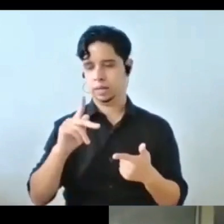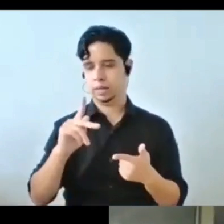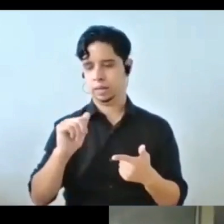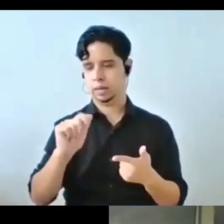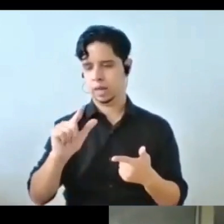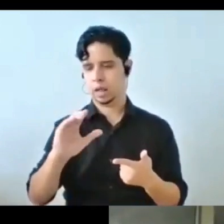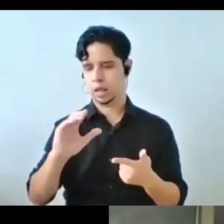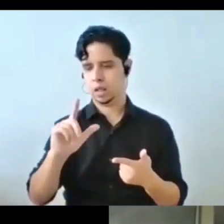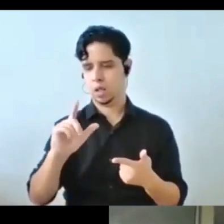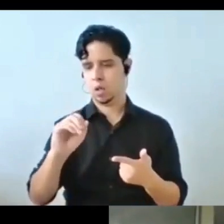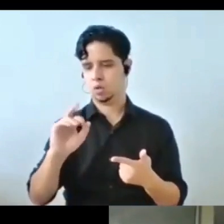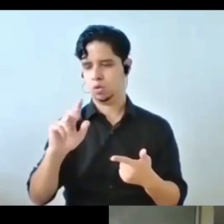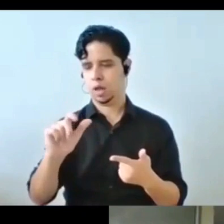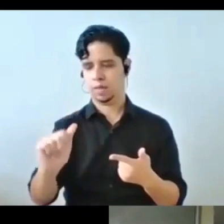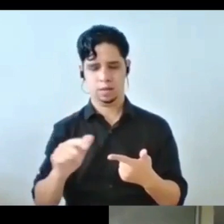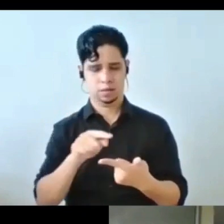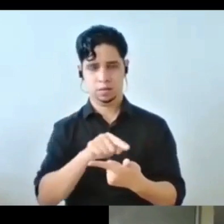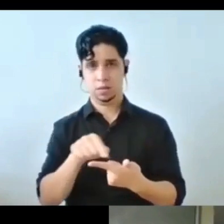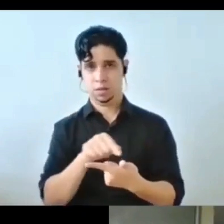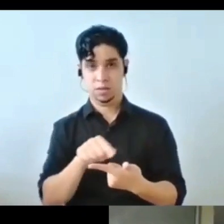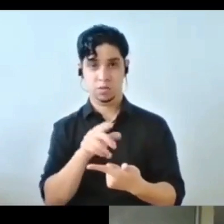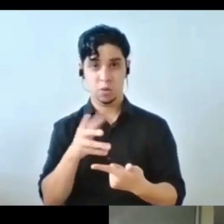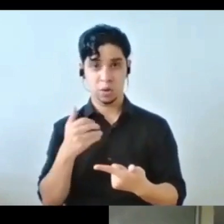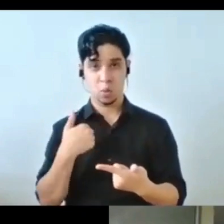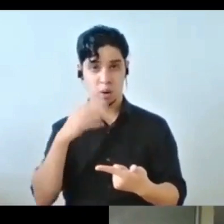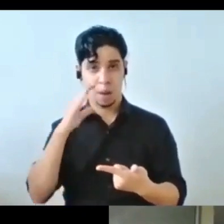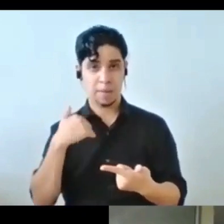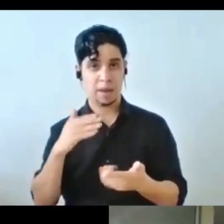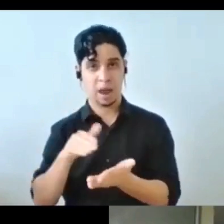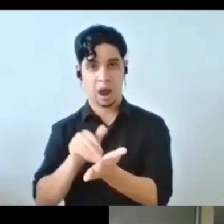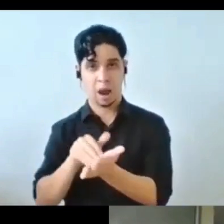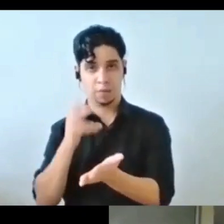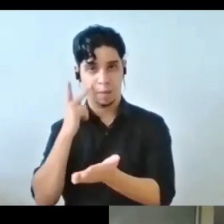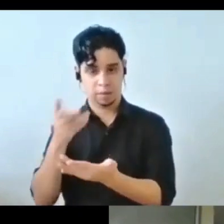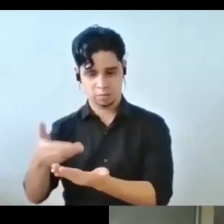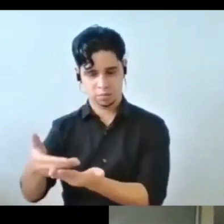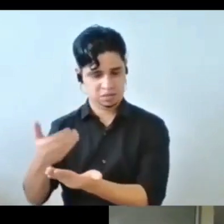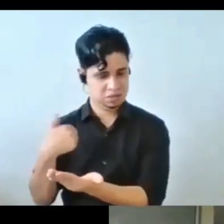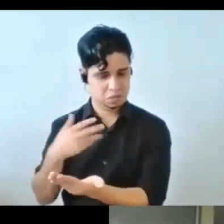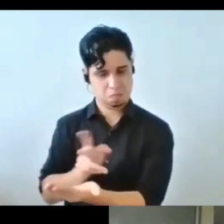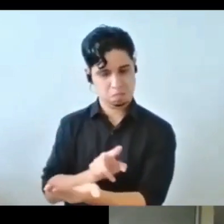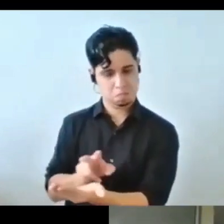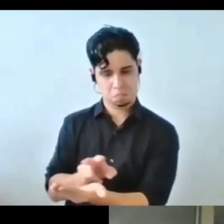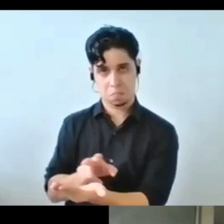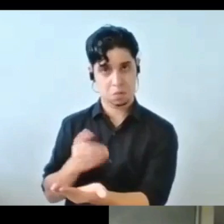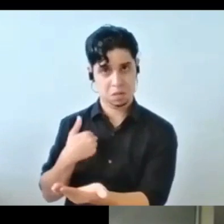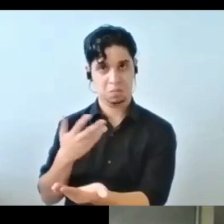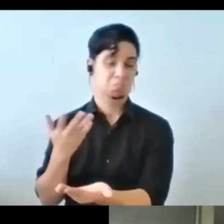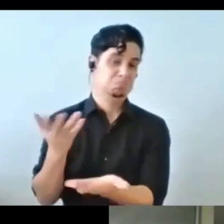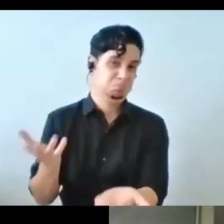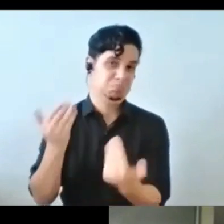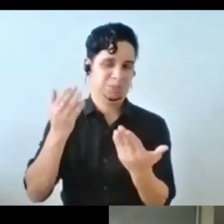como que quiero buscar mis jabones, a ver si en los ingredientes dice que tiene cal clorada. Esa soy yo.